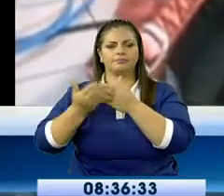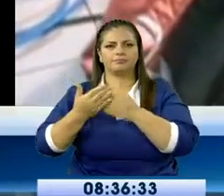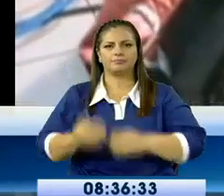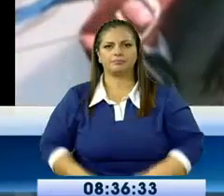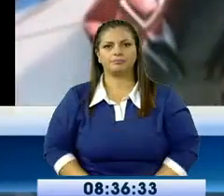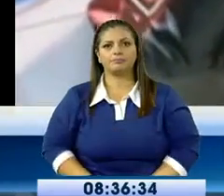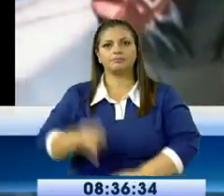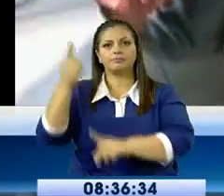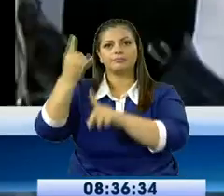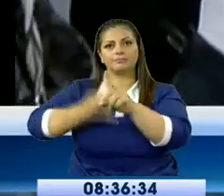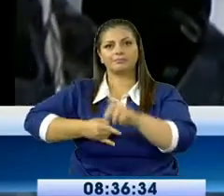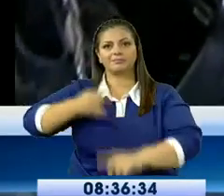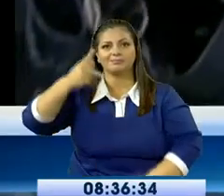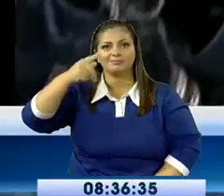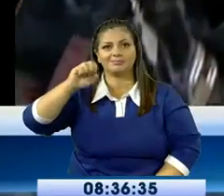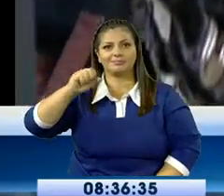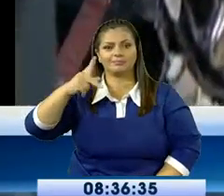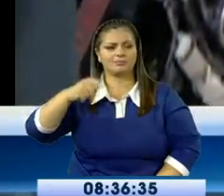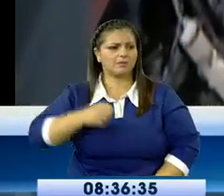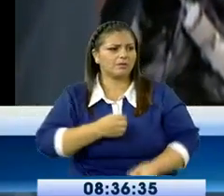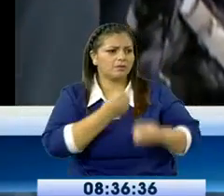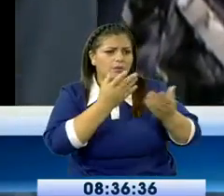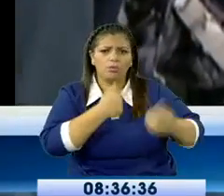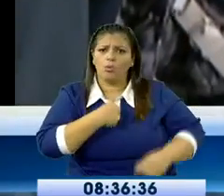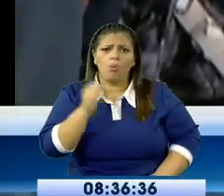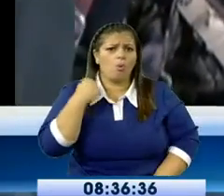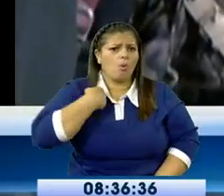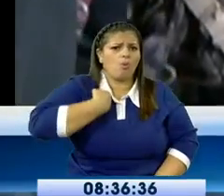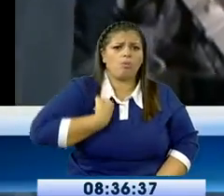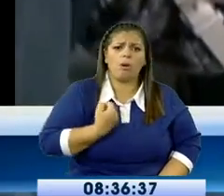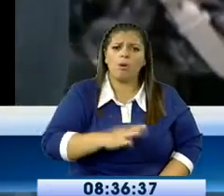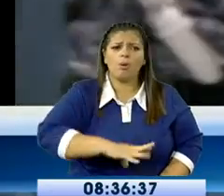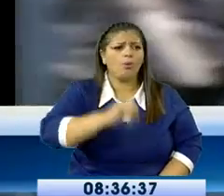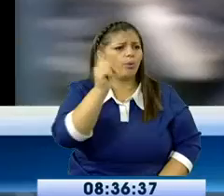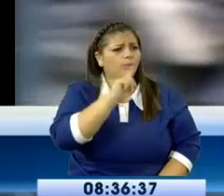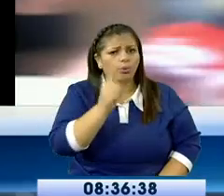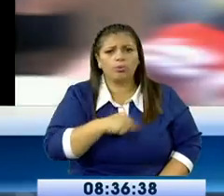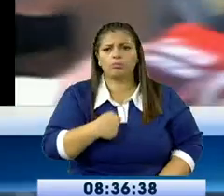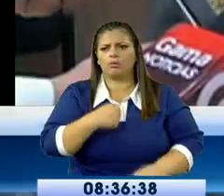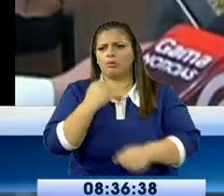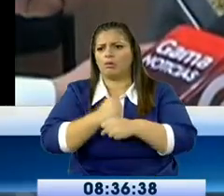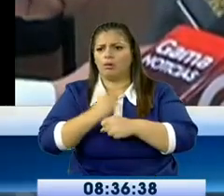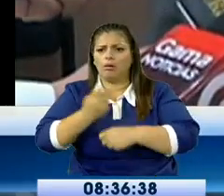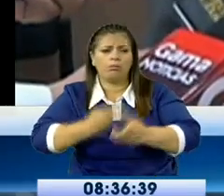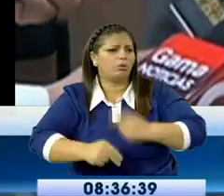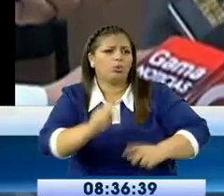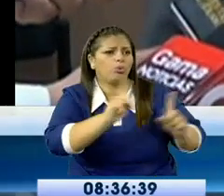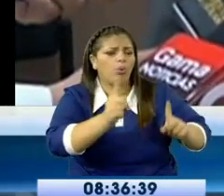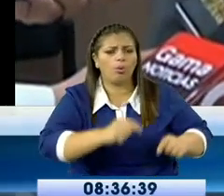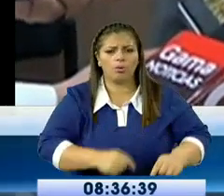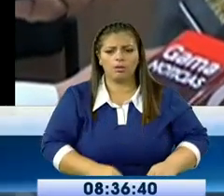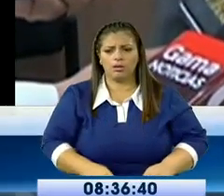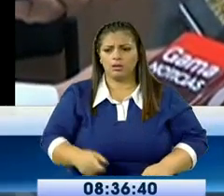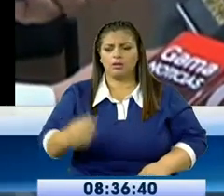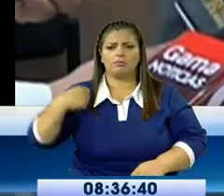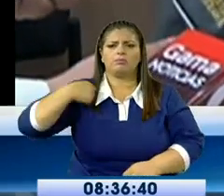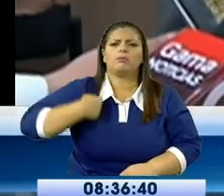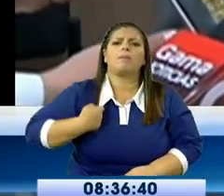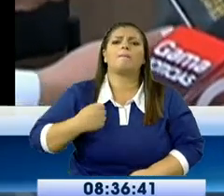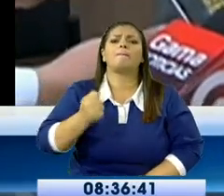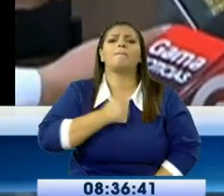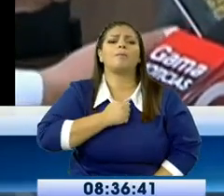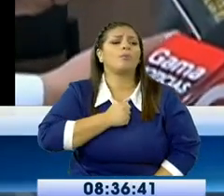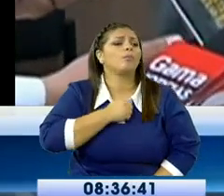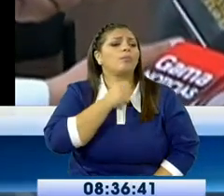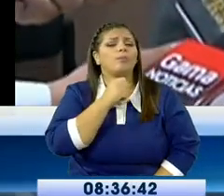venta. Otra era la historia detrás de los misterios mejores guardados. La mujer de él es una persona que con